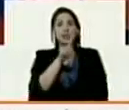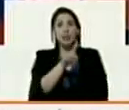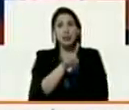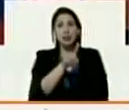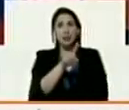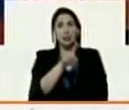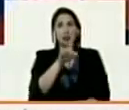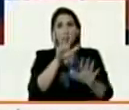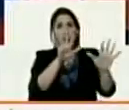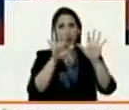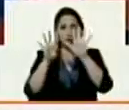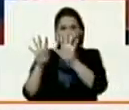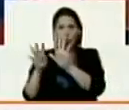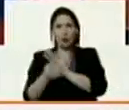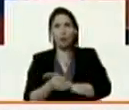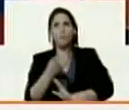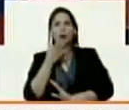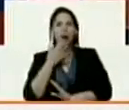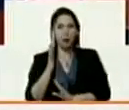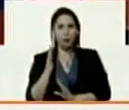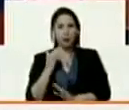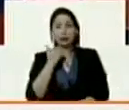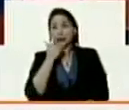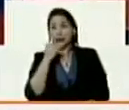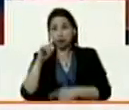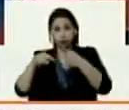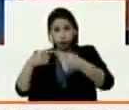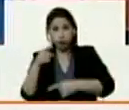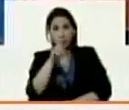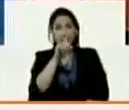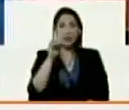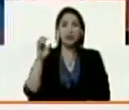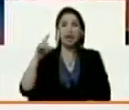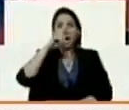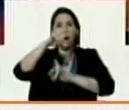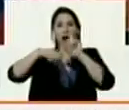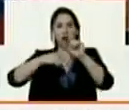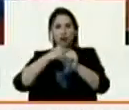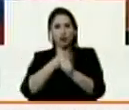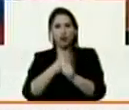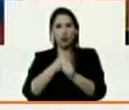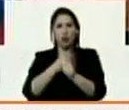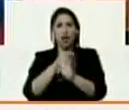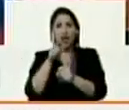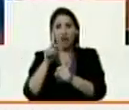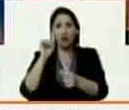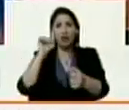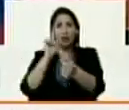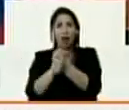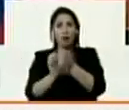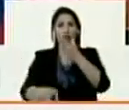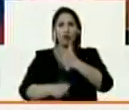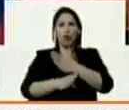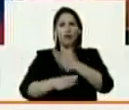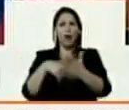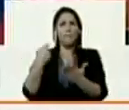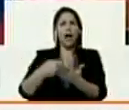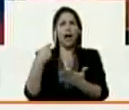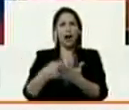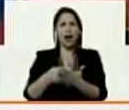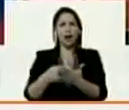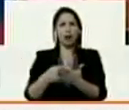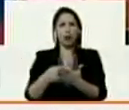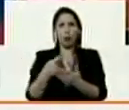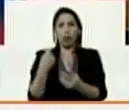2119, es decir, dentro de 100 años, serán esclavos todavía pagando la deuda de